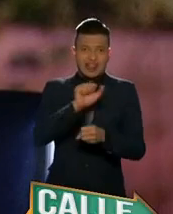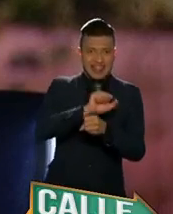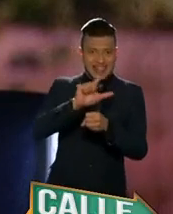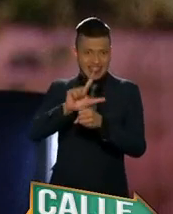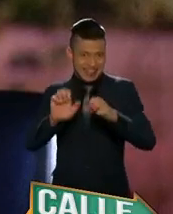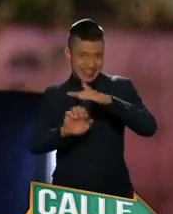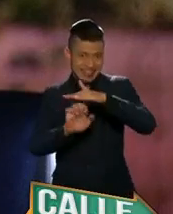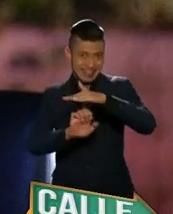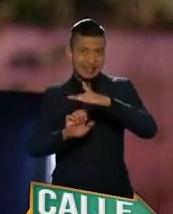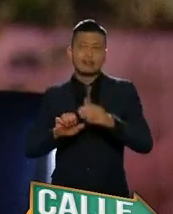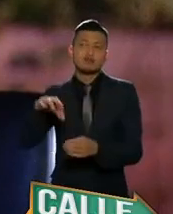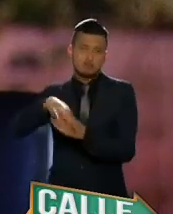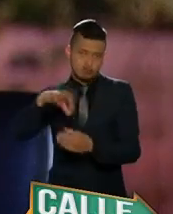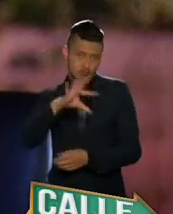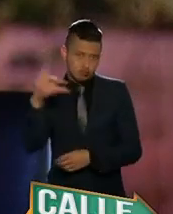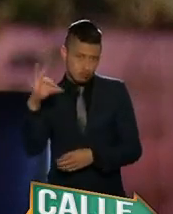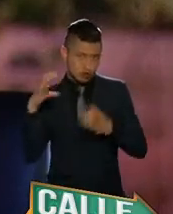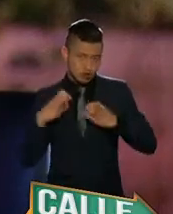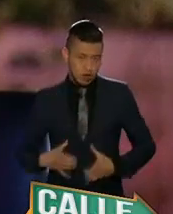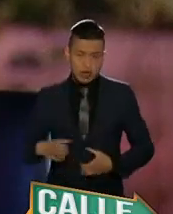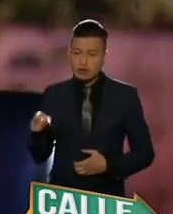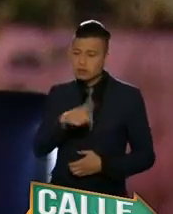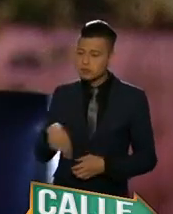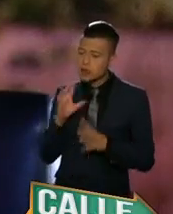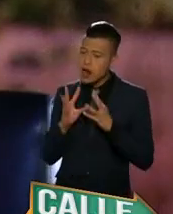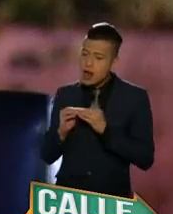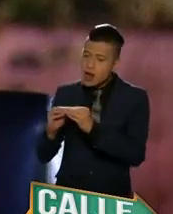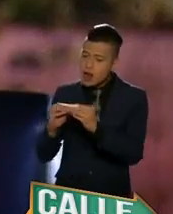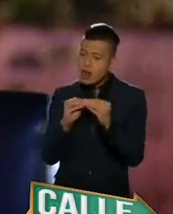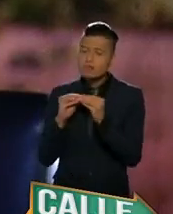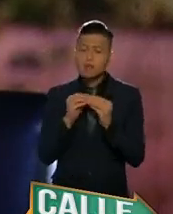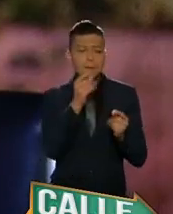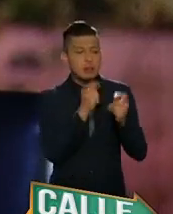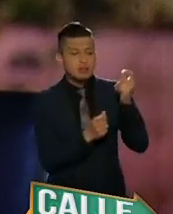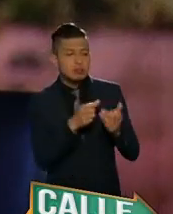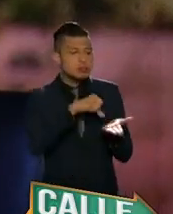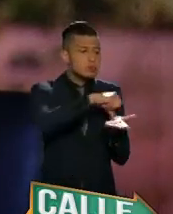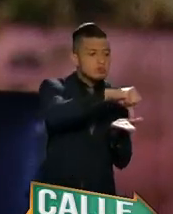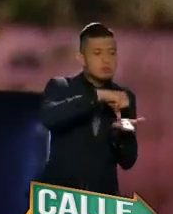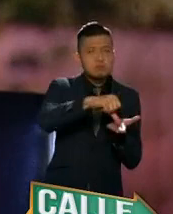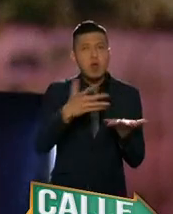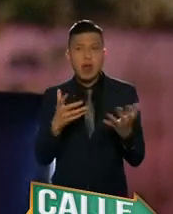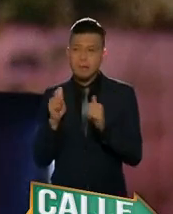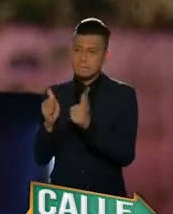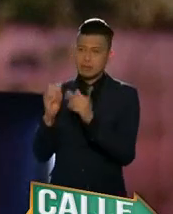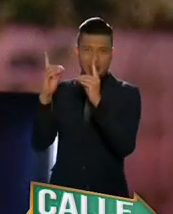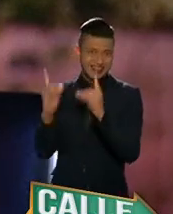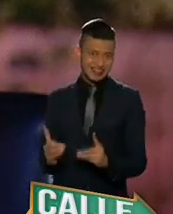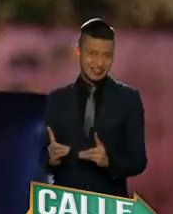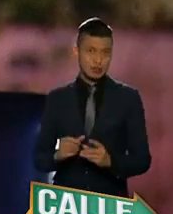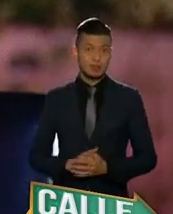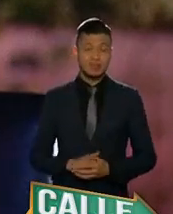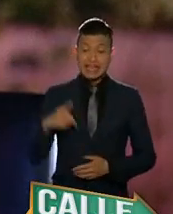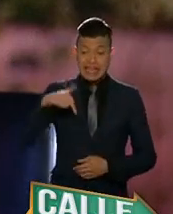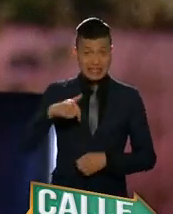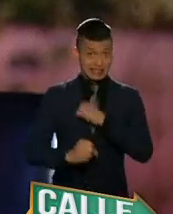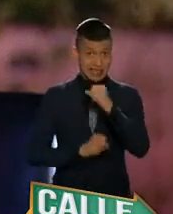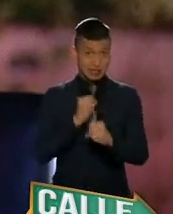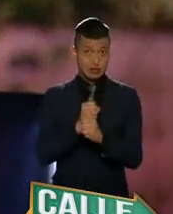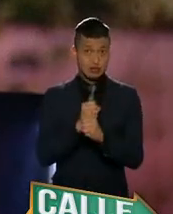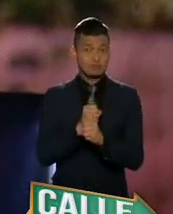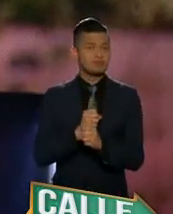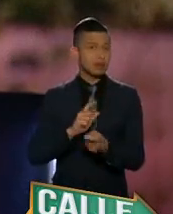elegidos por los ciudadanos, decidían el conjunto del presupuesto, en qué se gastaba. Okay. Este año decidimos hacer, y en